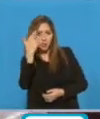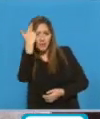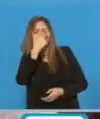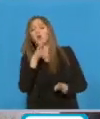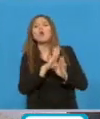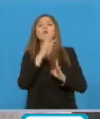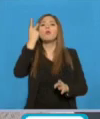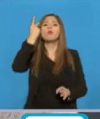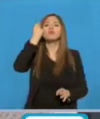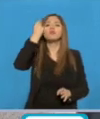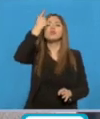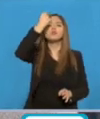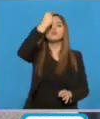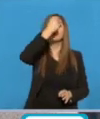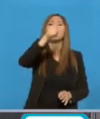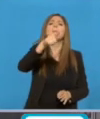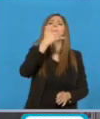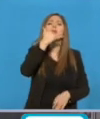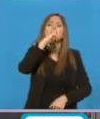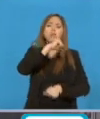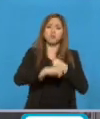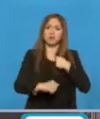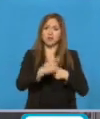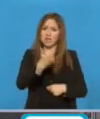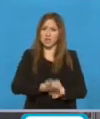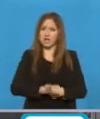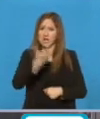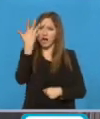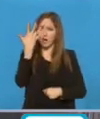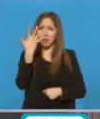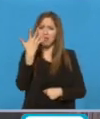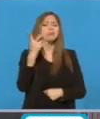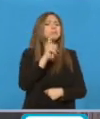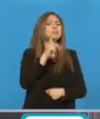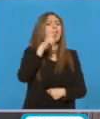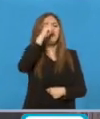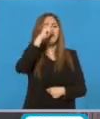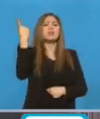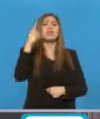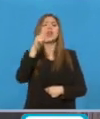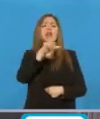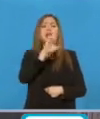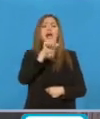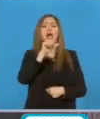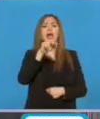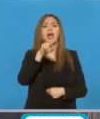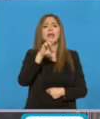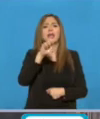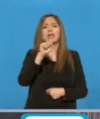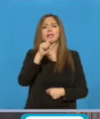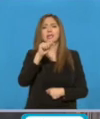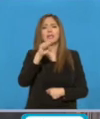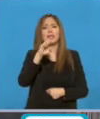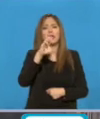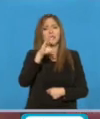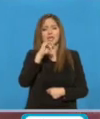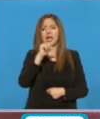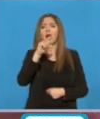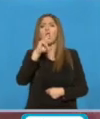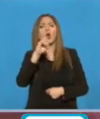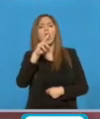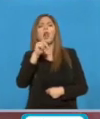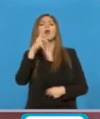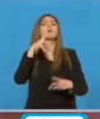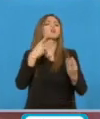levanten tus ¿Y es cejas. económico? El costo es Es realmente económico. El levantamiento de cejas, si lo hacemos con anestesia local, no rebasa los 8,000 pesos. Ay, pues